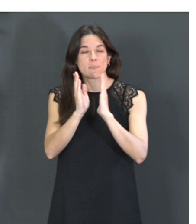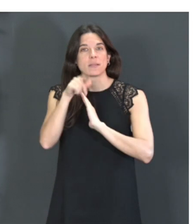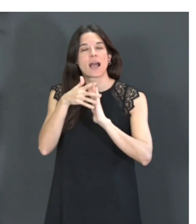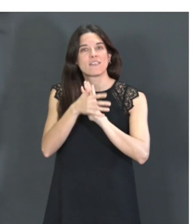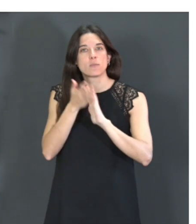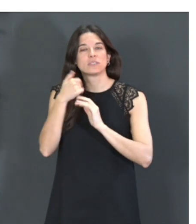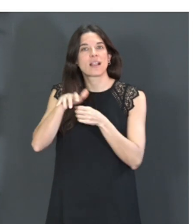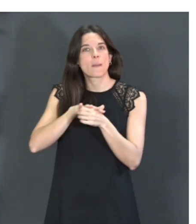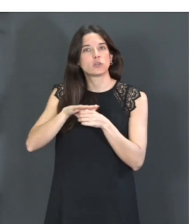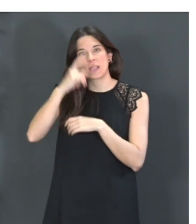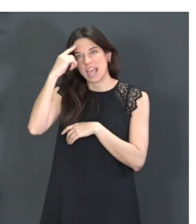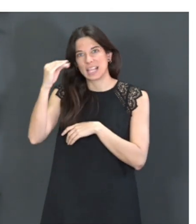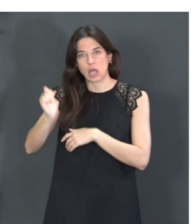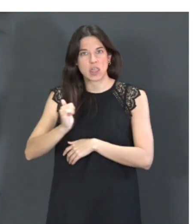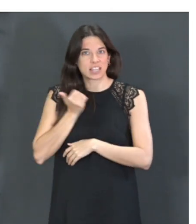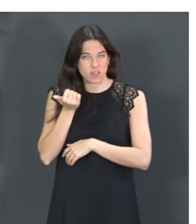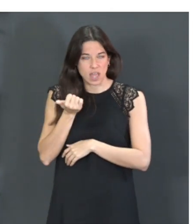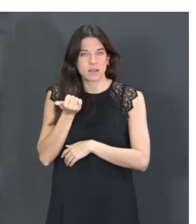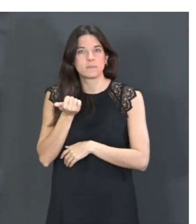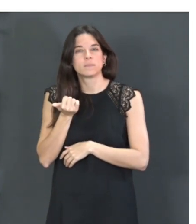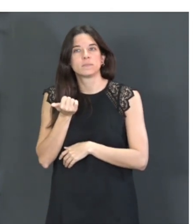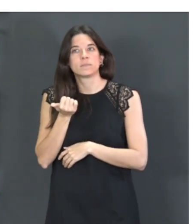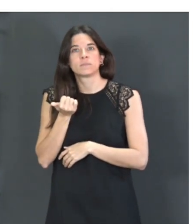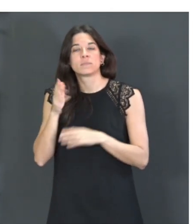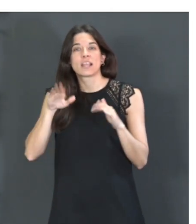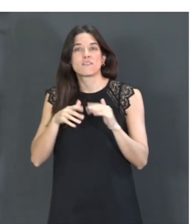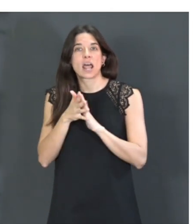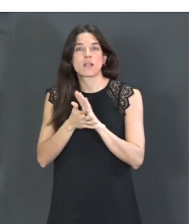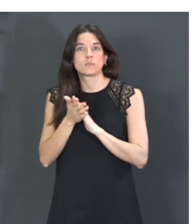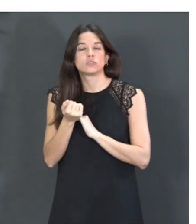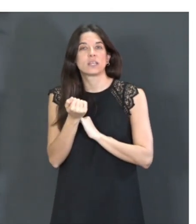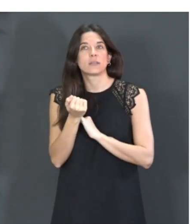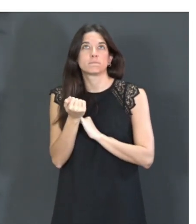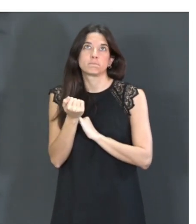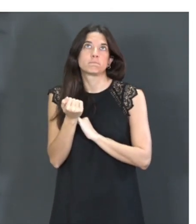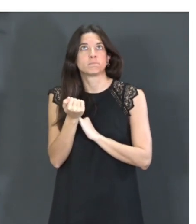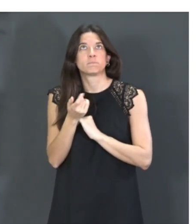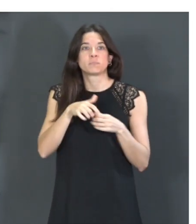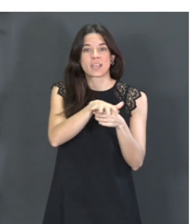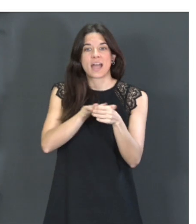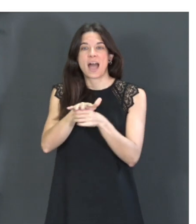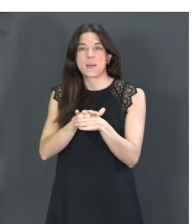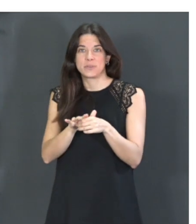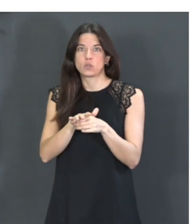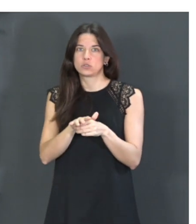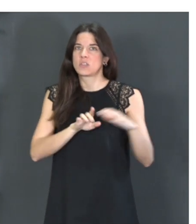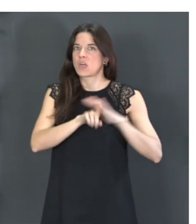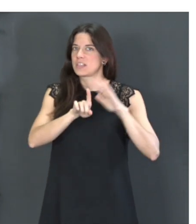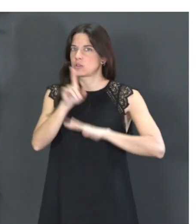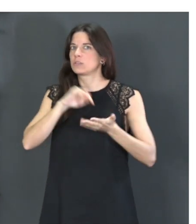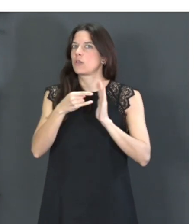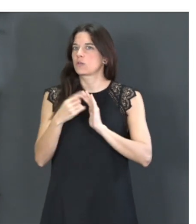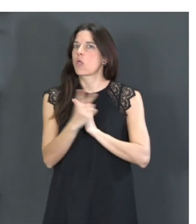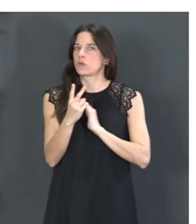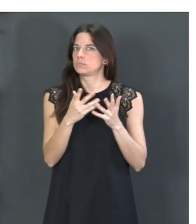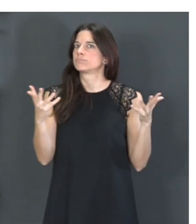inteligencia artificial, y son pues 2 de los grandes ámbitos de desarrollo tecnológico y que estamos asistiendo a